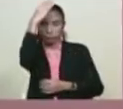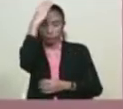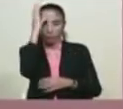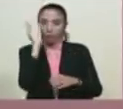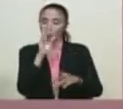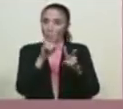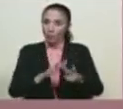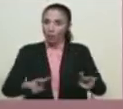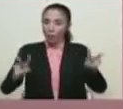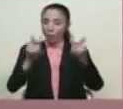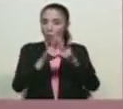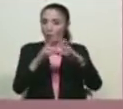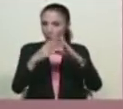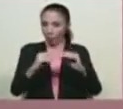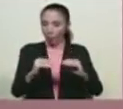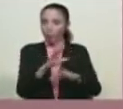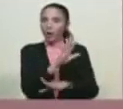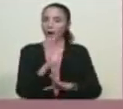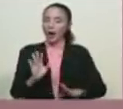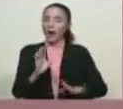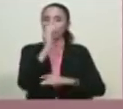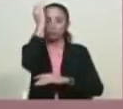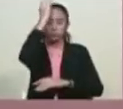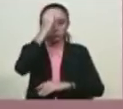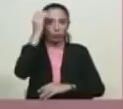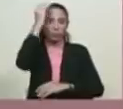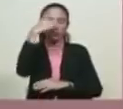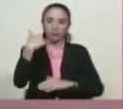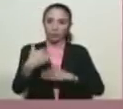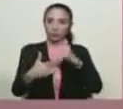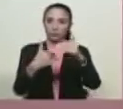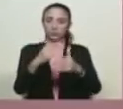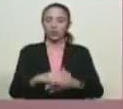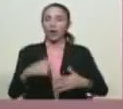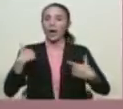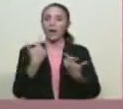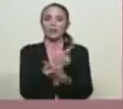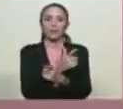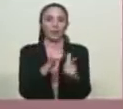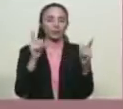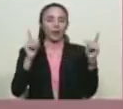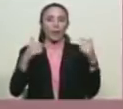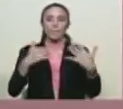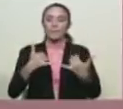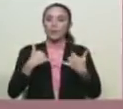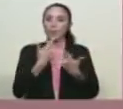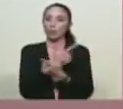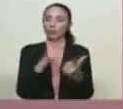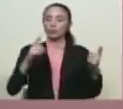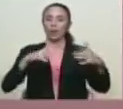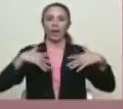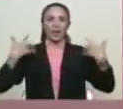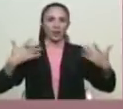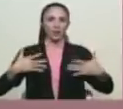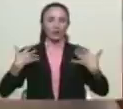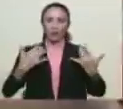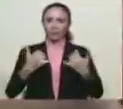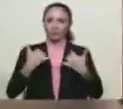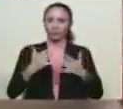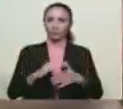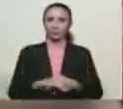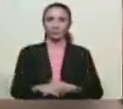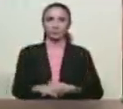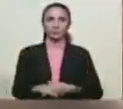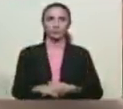de valores es instrumento consciente de su propia liberación, de su propia felicidad, de su